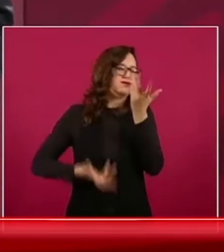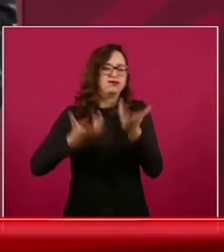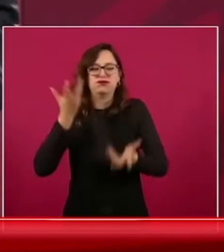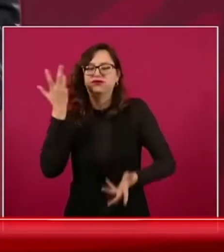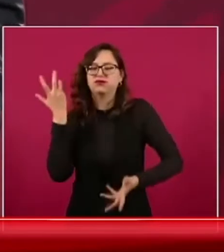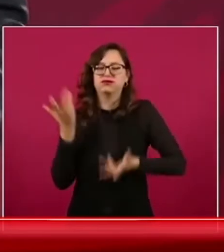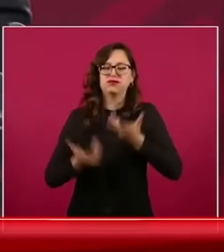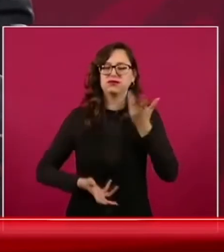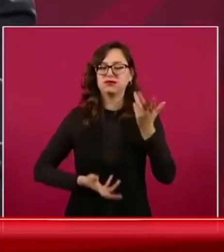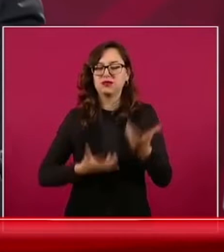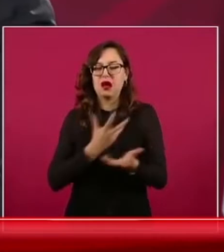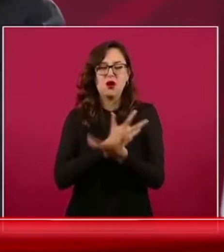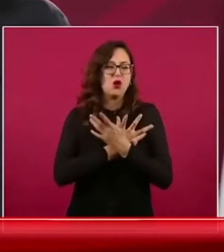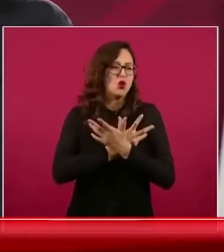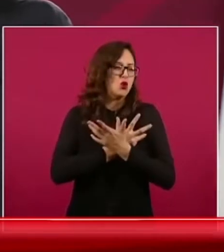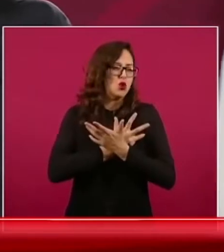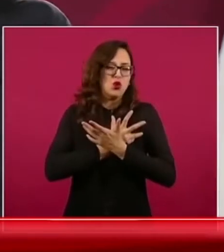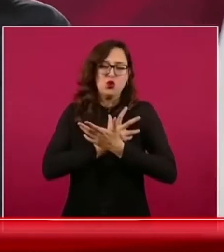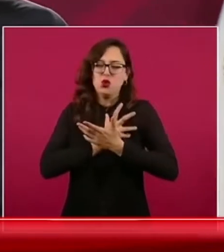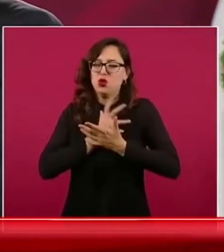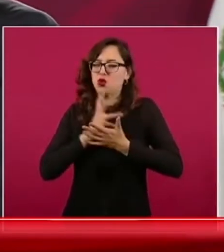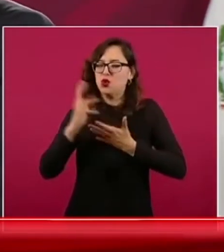esto que no se midieron,